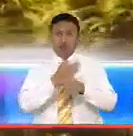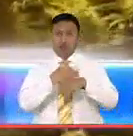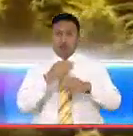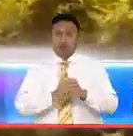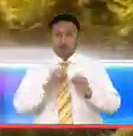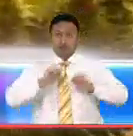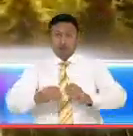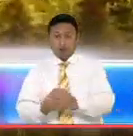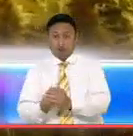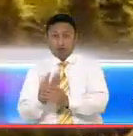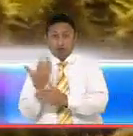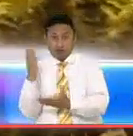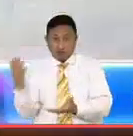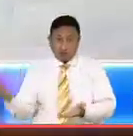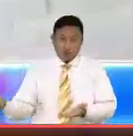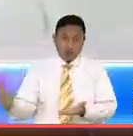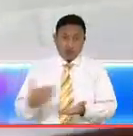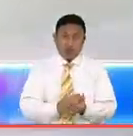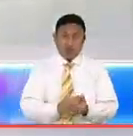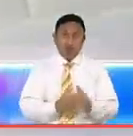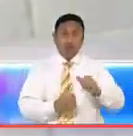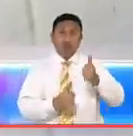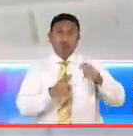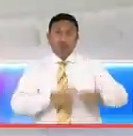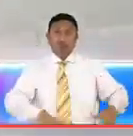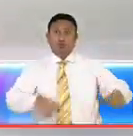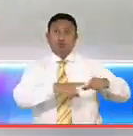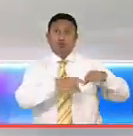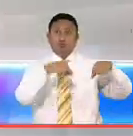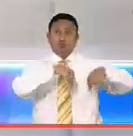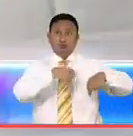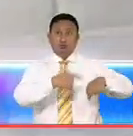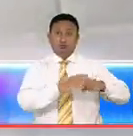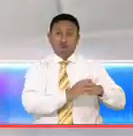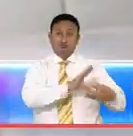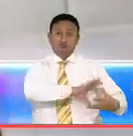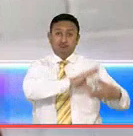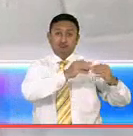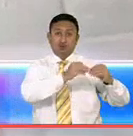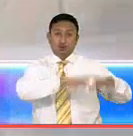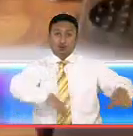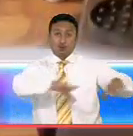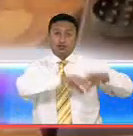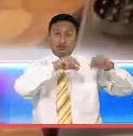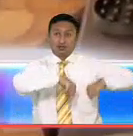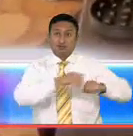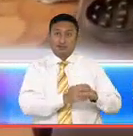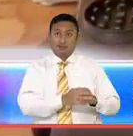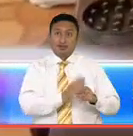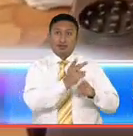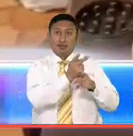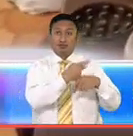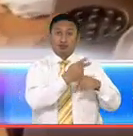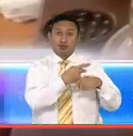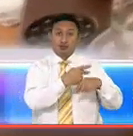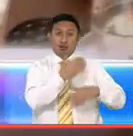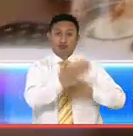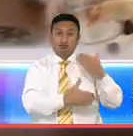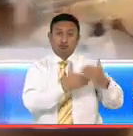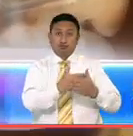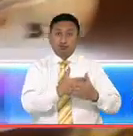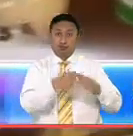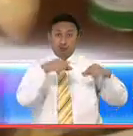listas para la cosecha mientras en otro punto de la casa tenían adaptado un espacio para el procesamiento de la hoja que más tarde se